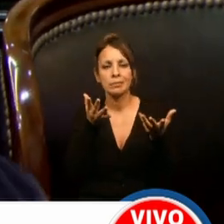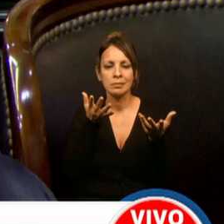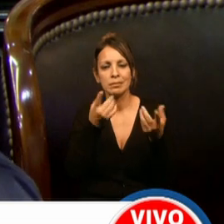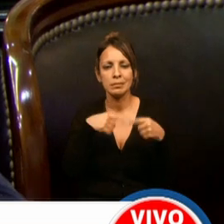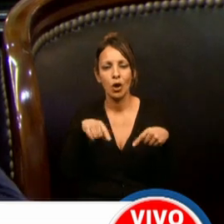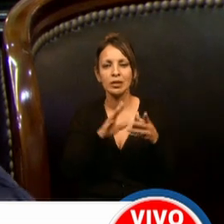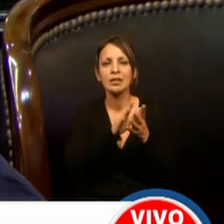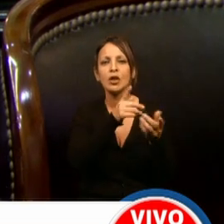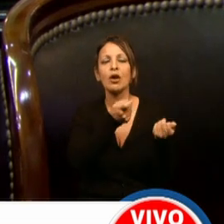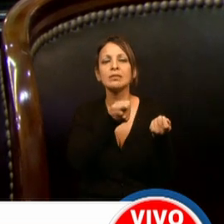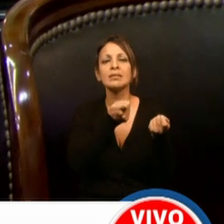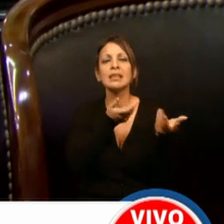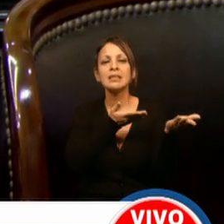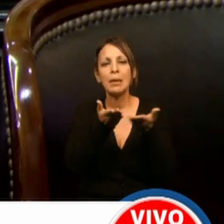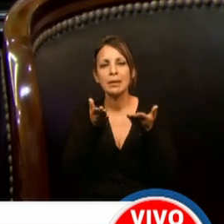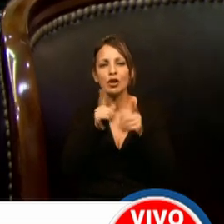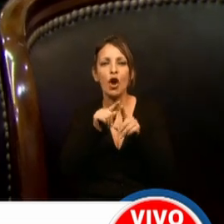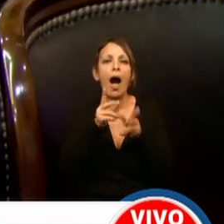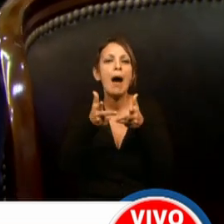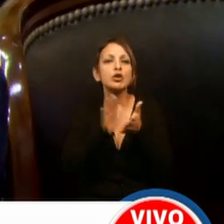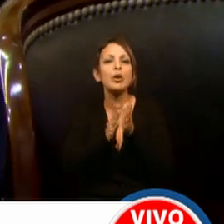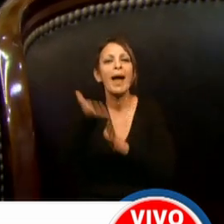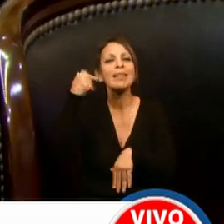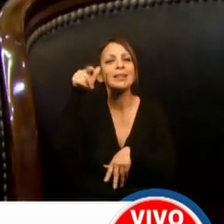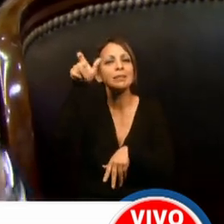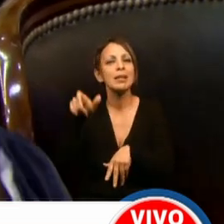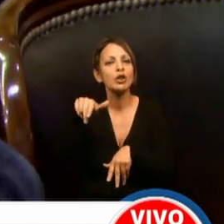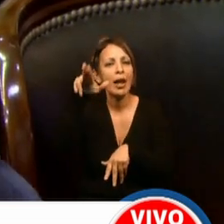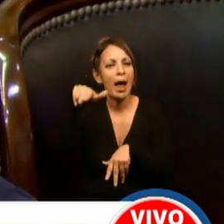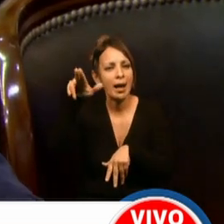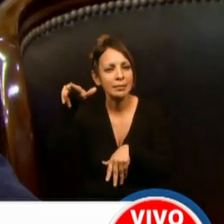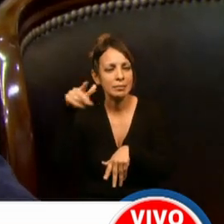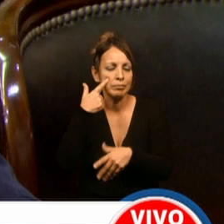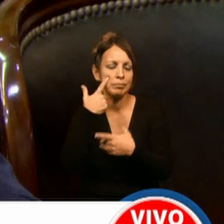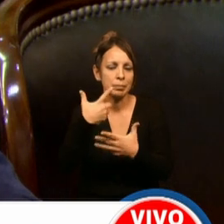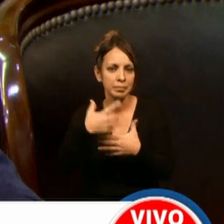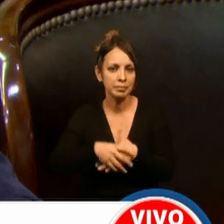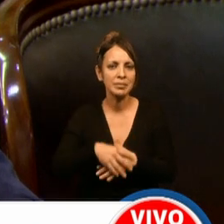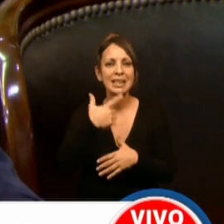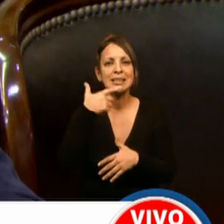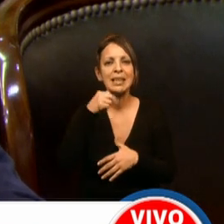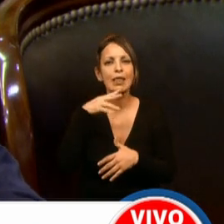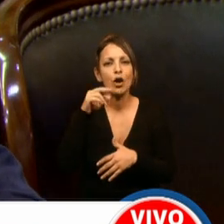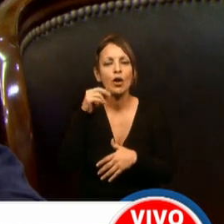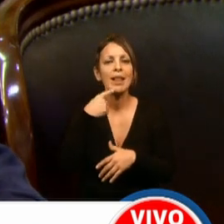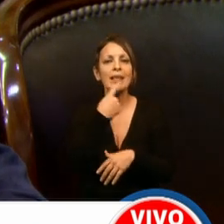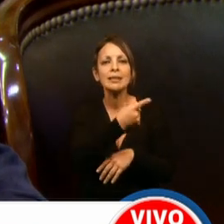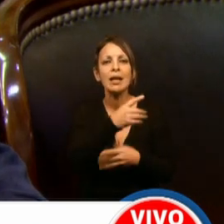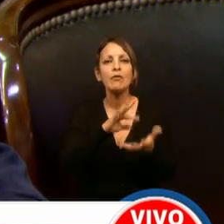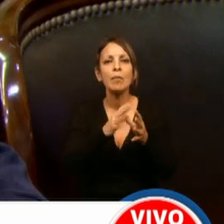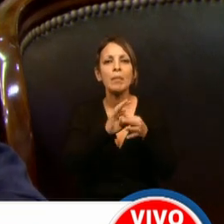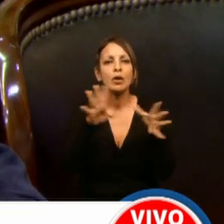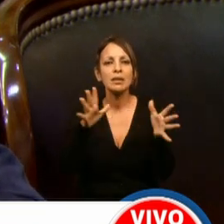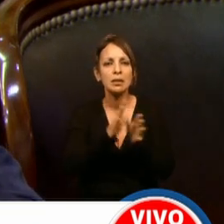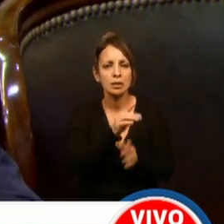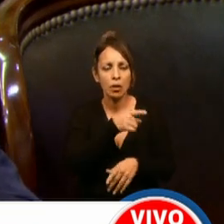el talentosísimo artista plástico decía que es la democratización del goce